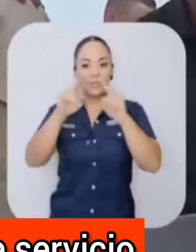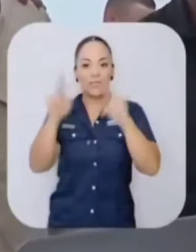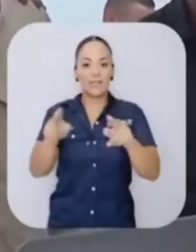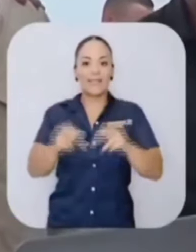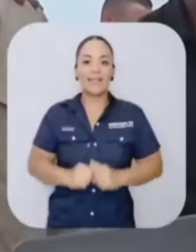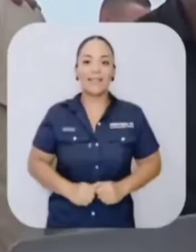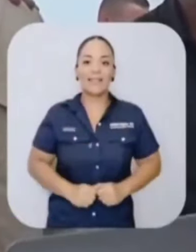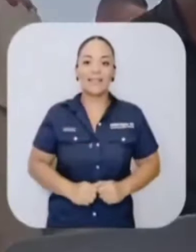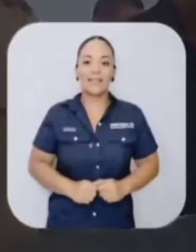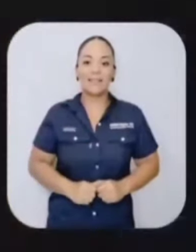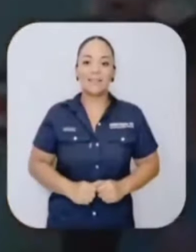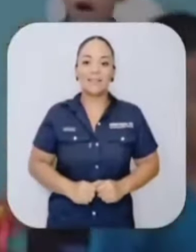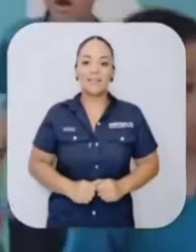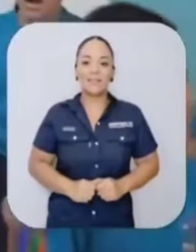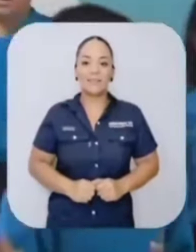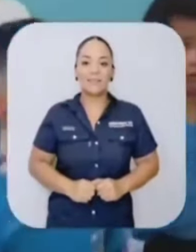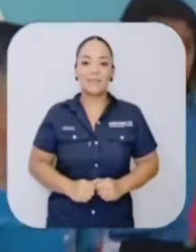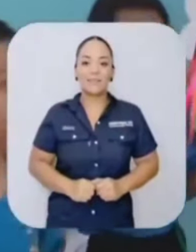servicio.